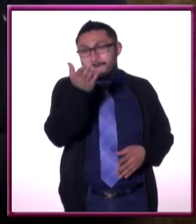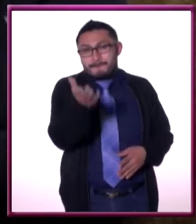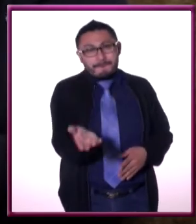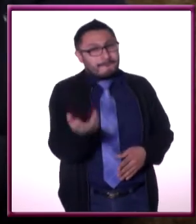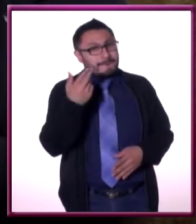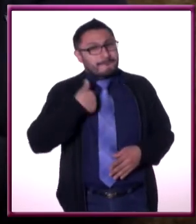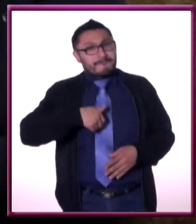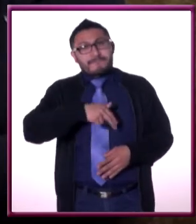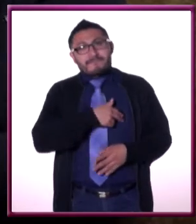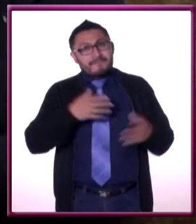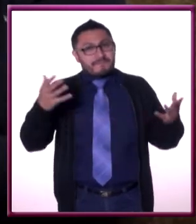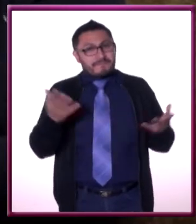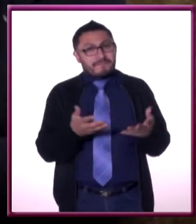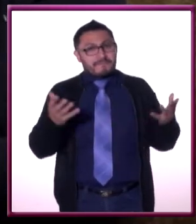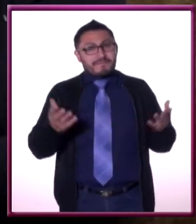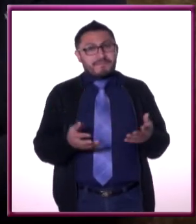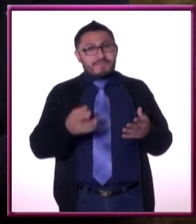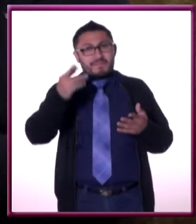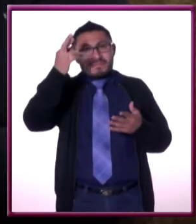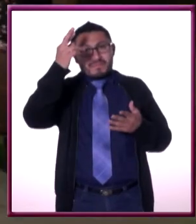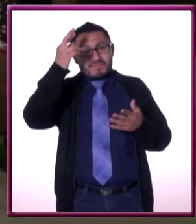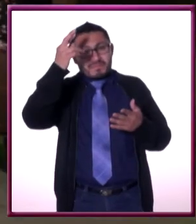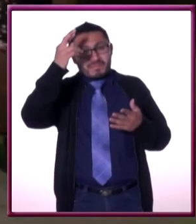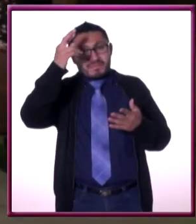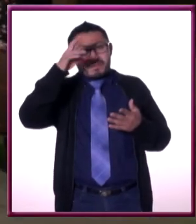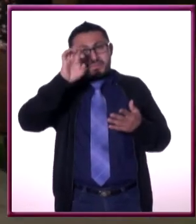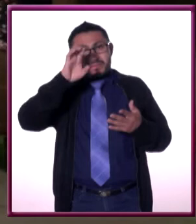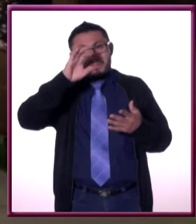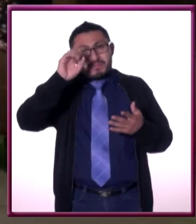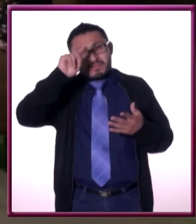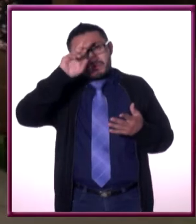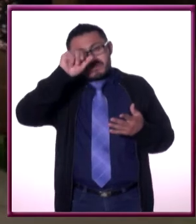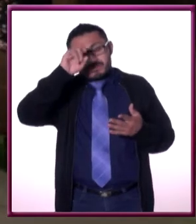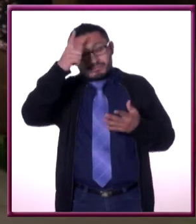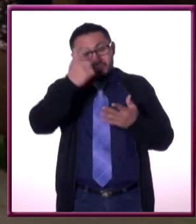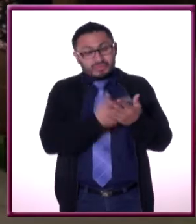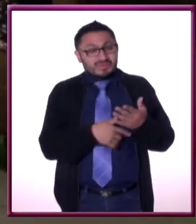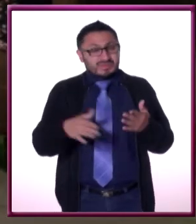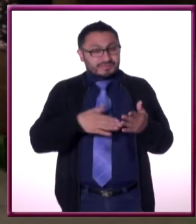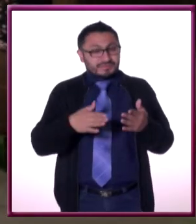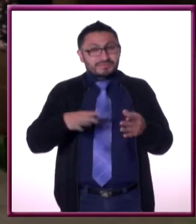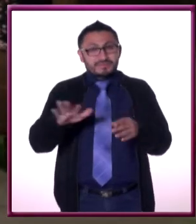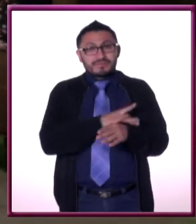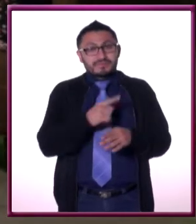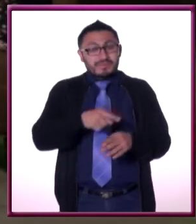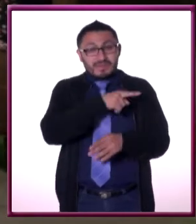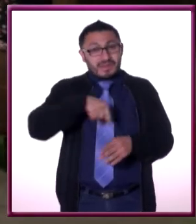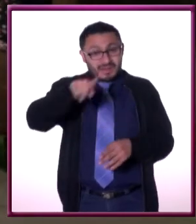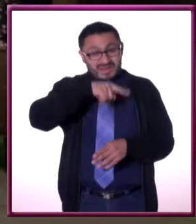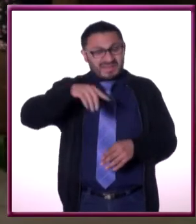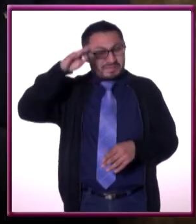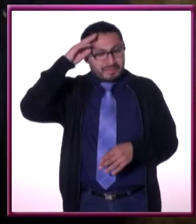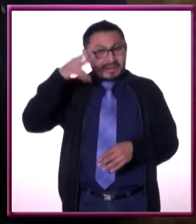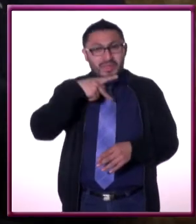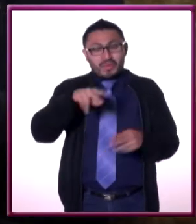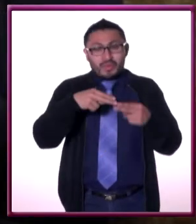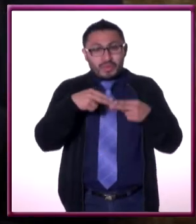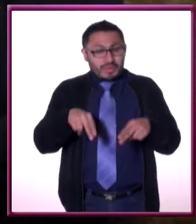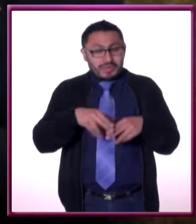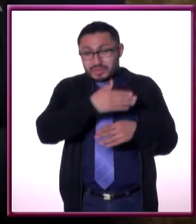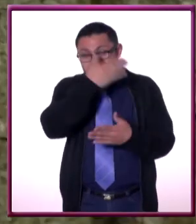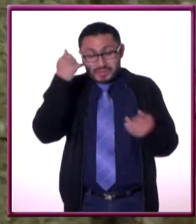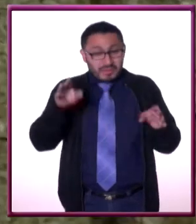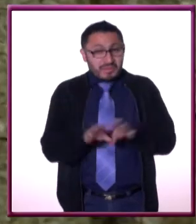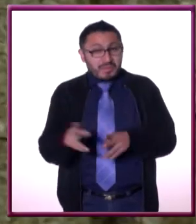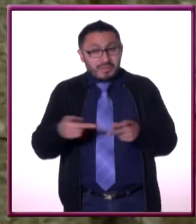que hiciéramos, que hagamos los recetarios porque ellos mismos sienten que ya sus nietos no van a saber cómo prepararlos. Claro. ¿No? Y pues con más